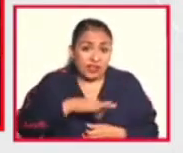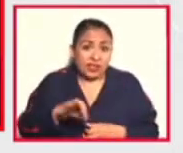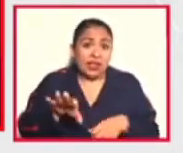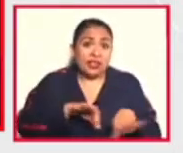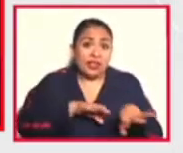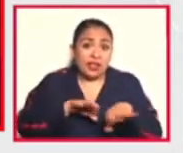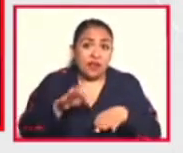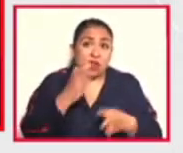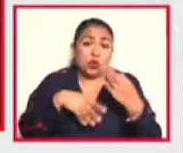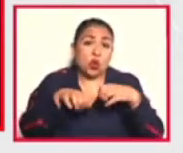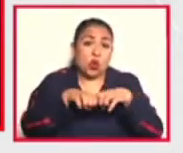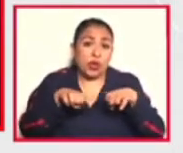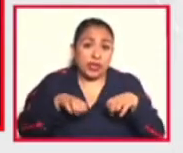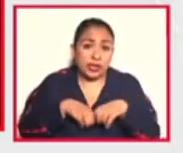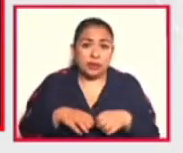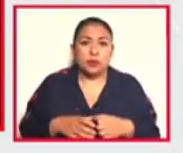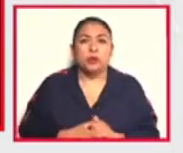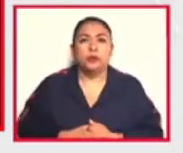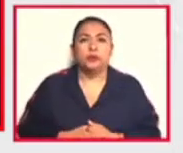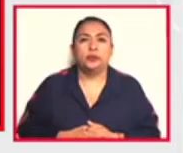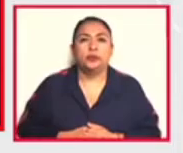equipo.